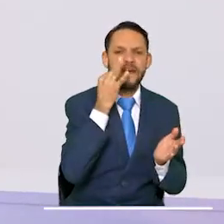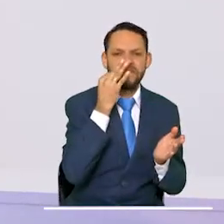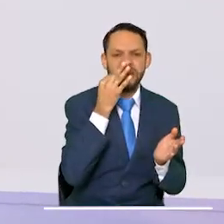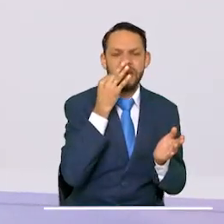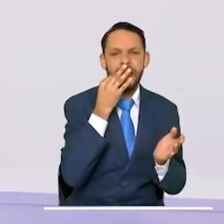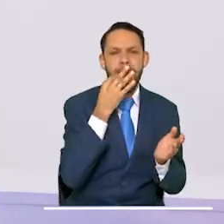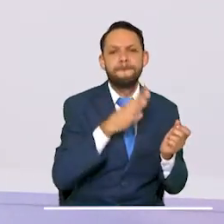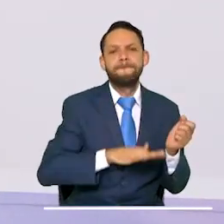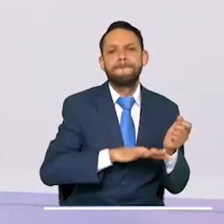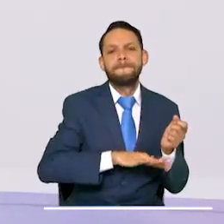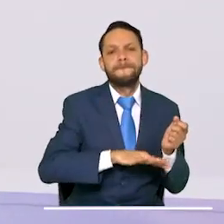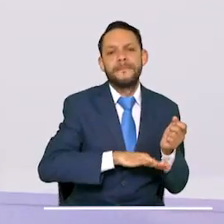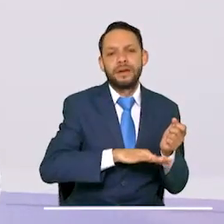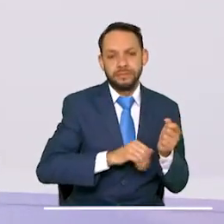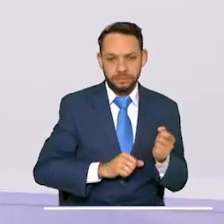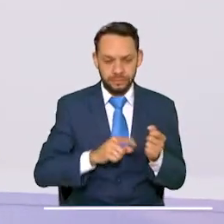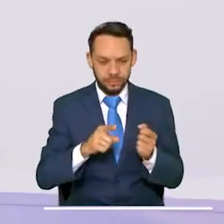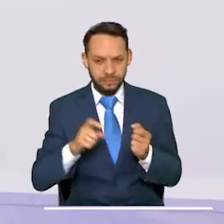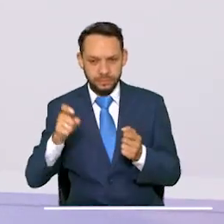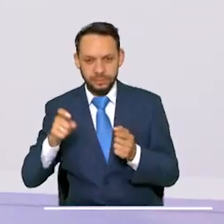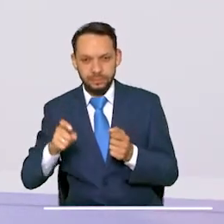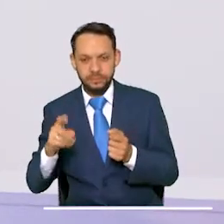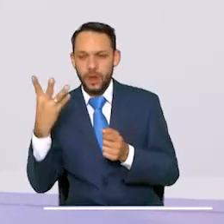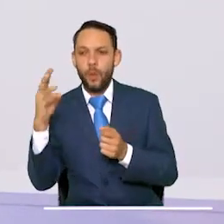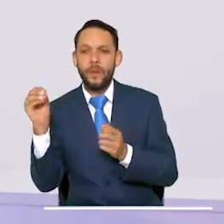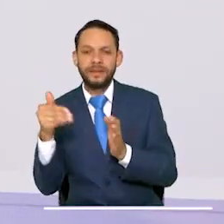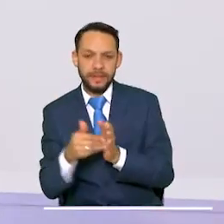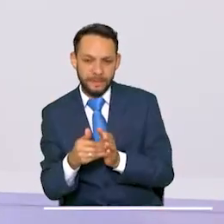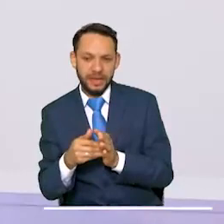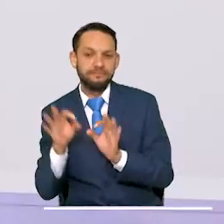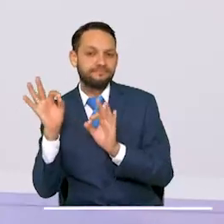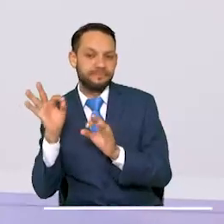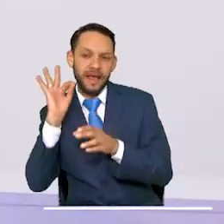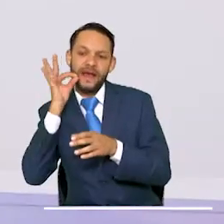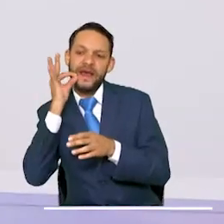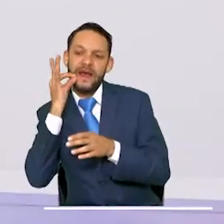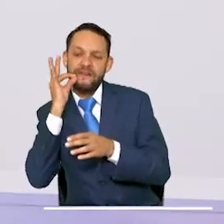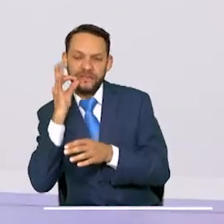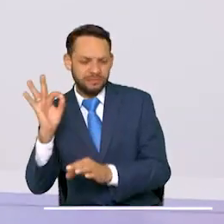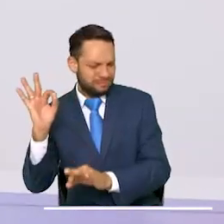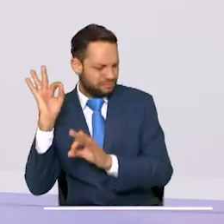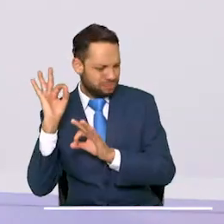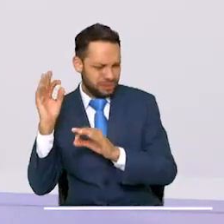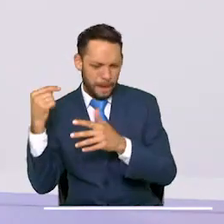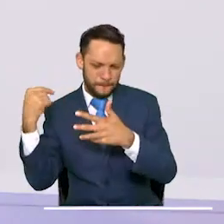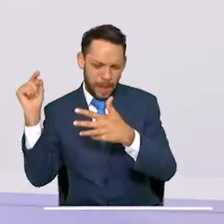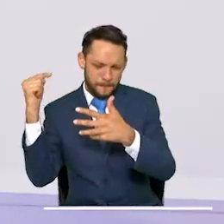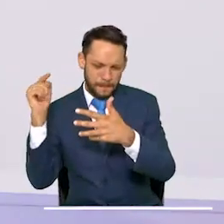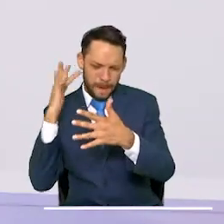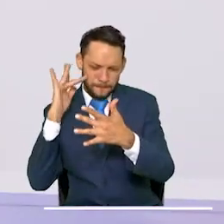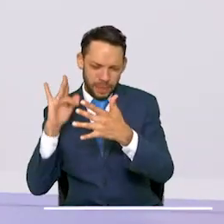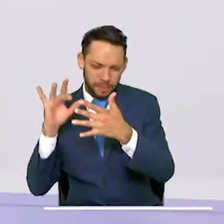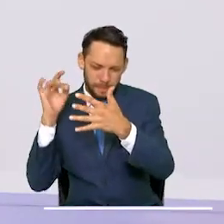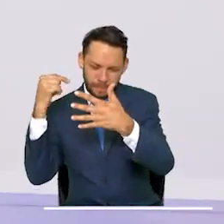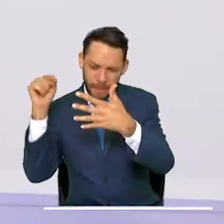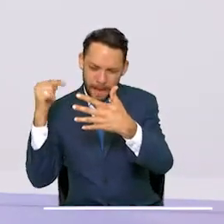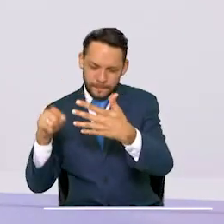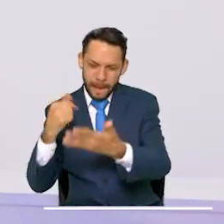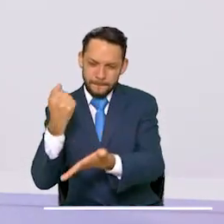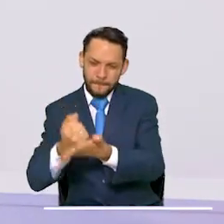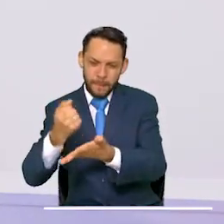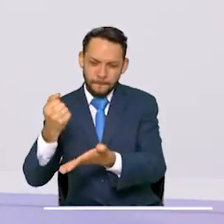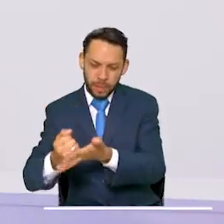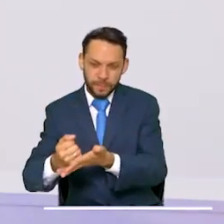es el proceso que implica sacar un café excelso. Excelso quiere decir que es libre de impurezas, sin